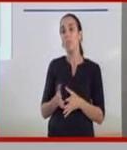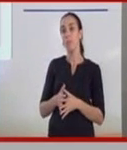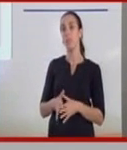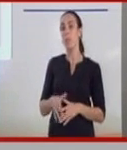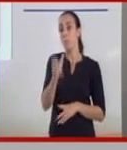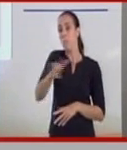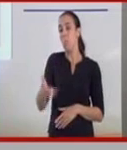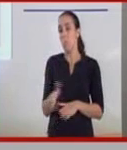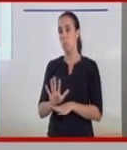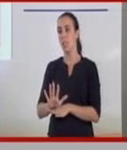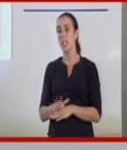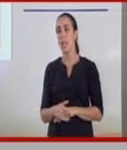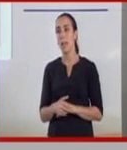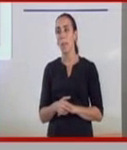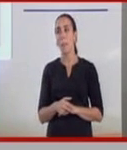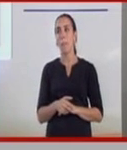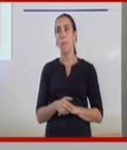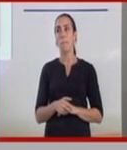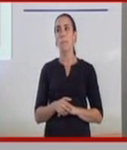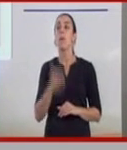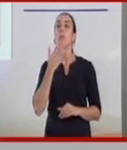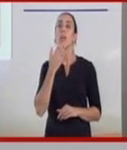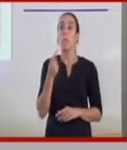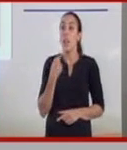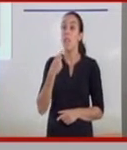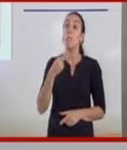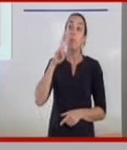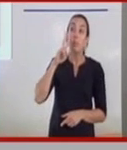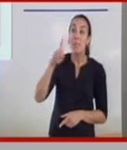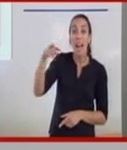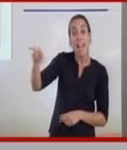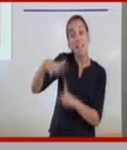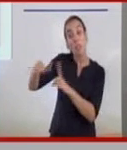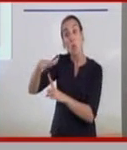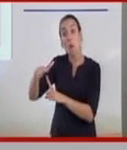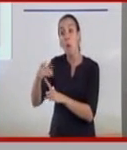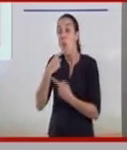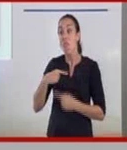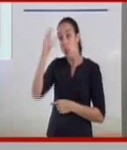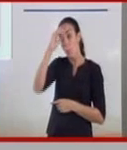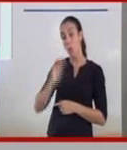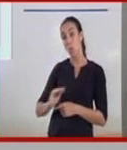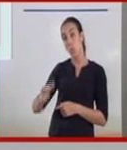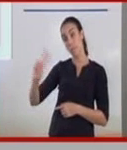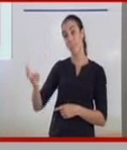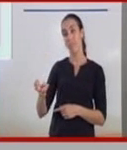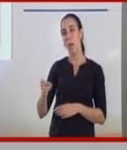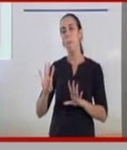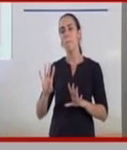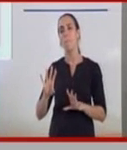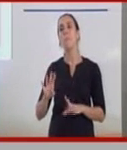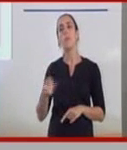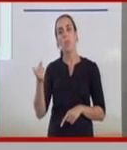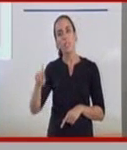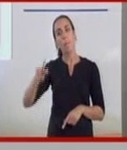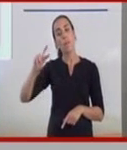usuario, oye, vente a nuestras instalaciones, prueba este dispositivo, este servicio, dinos qué opinas, pero realmente disponemos de otros